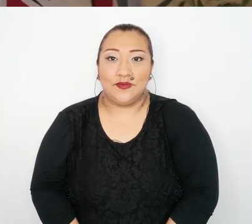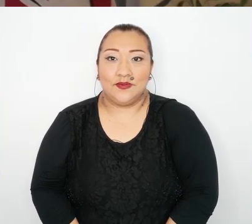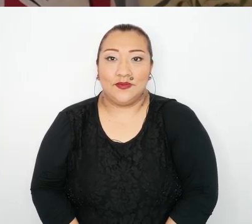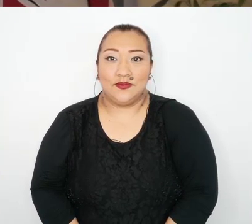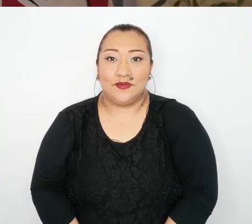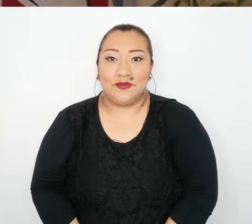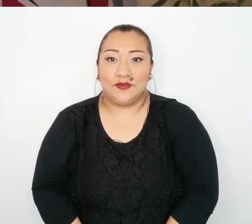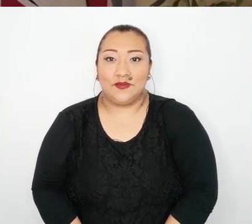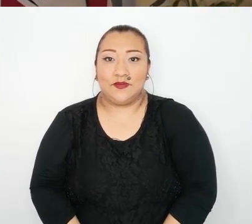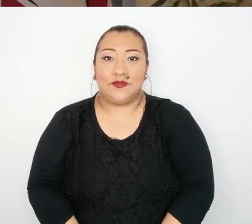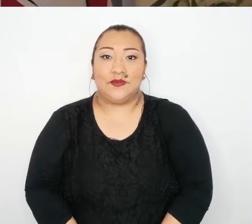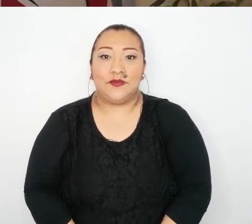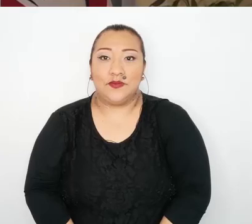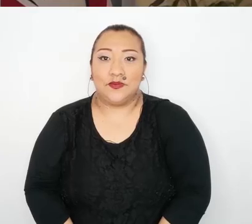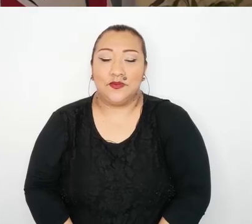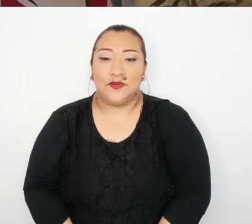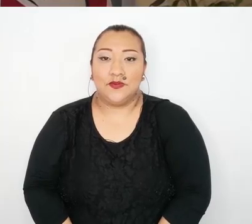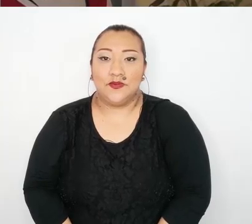días.